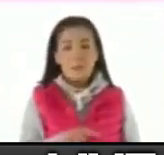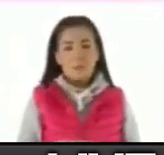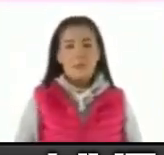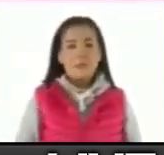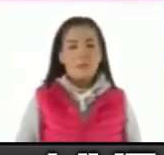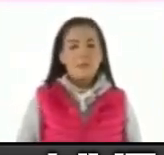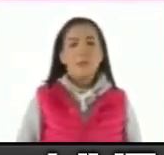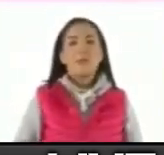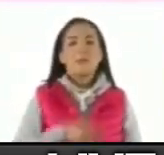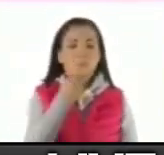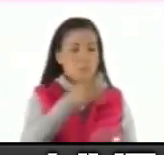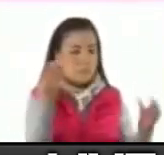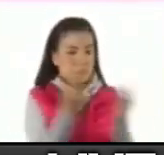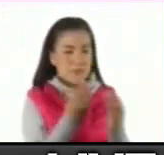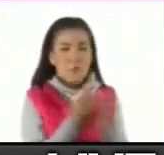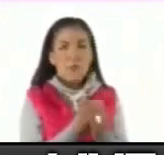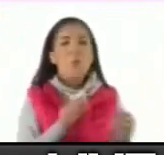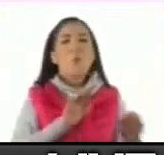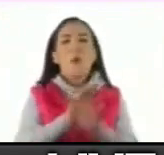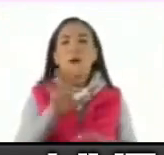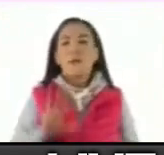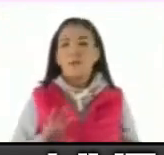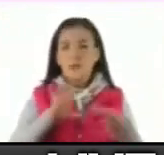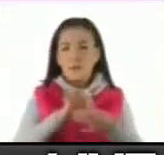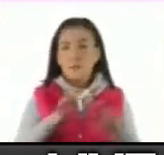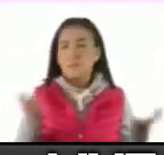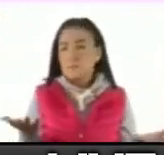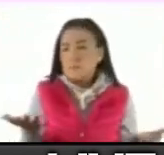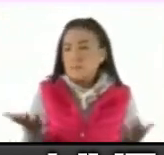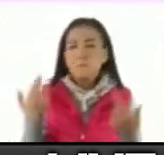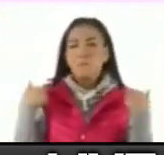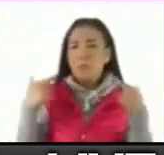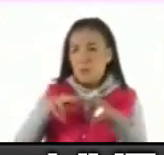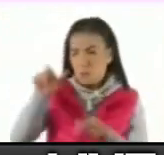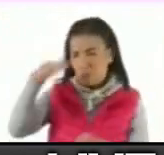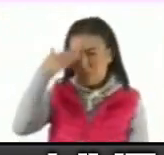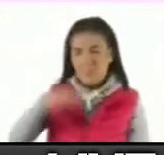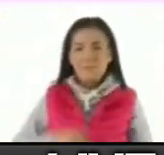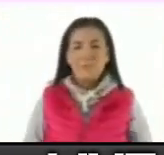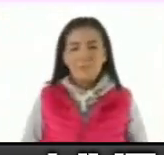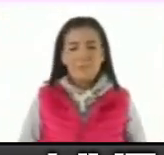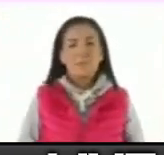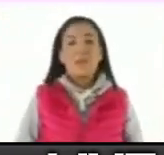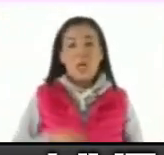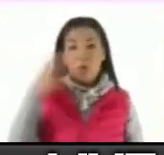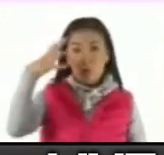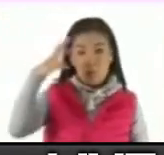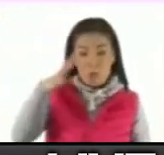cuerpos celestes eran asociados a ellos. ¿Cómo cuáles, maestra? El sol se asociaba con